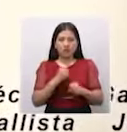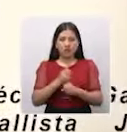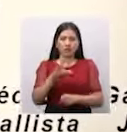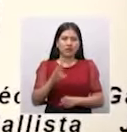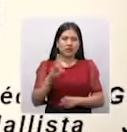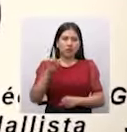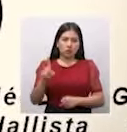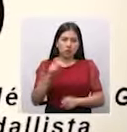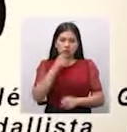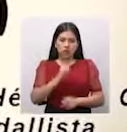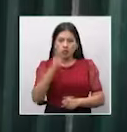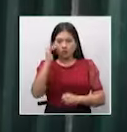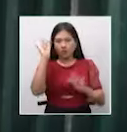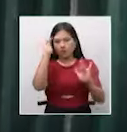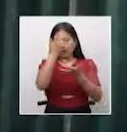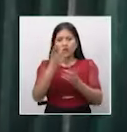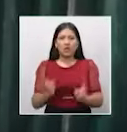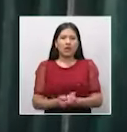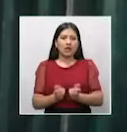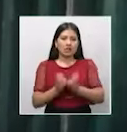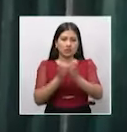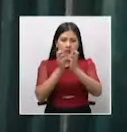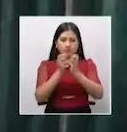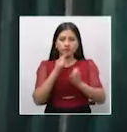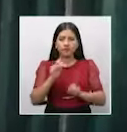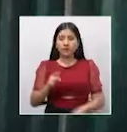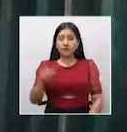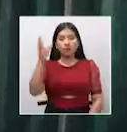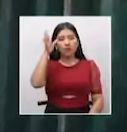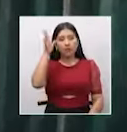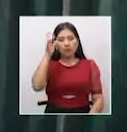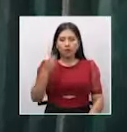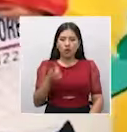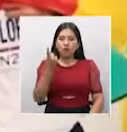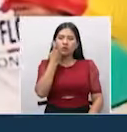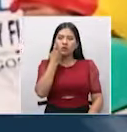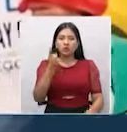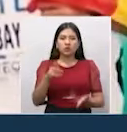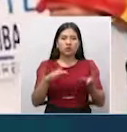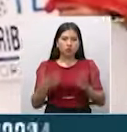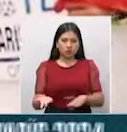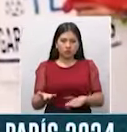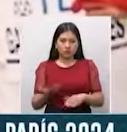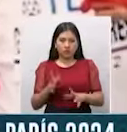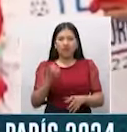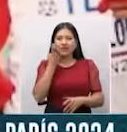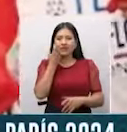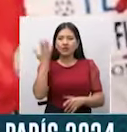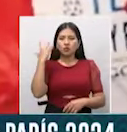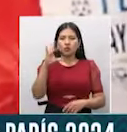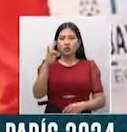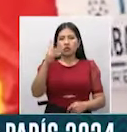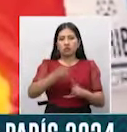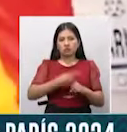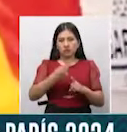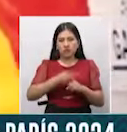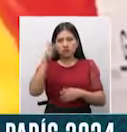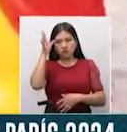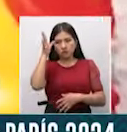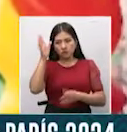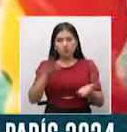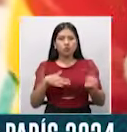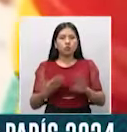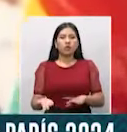años debido a un cáncer. El único, su papá se ha fallecido. Hace 7 meses su papá se ha